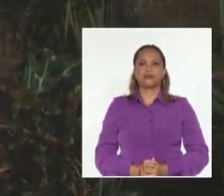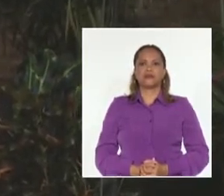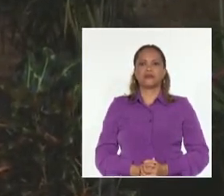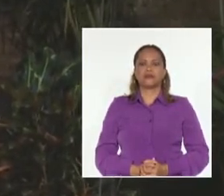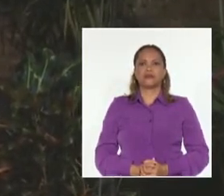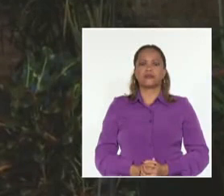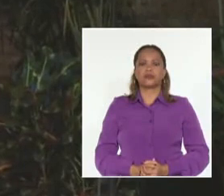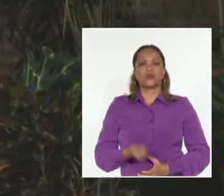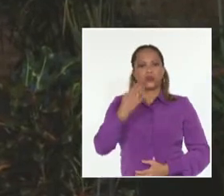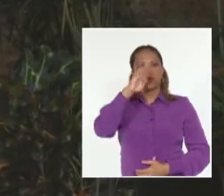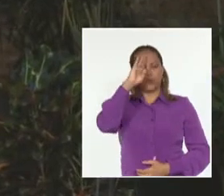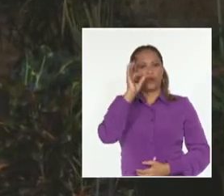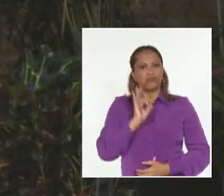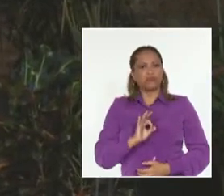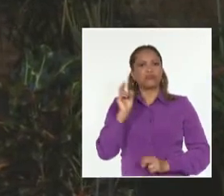tempore